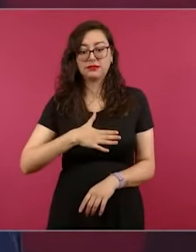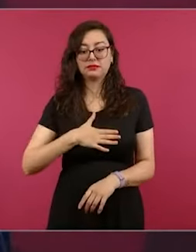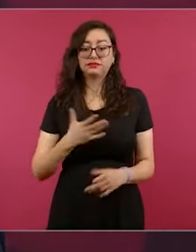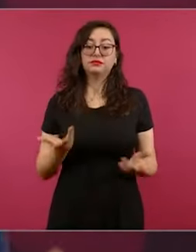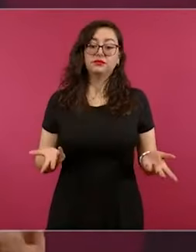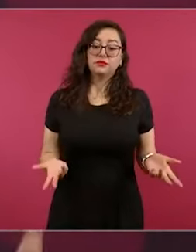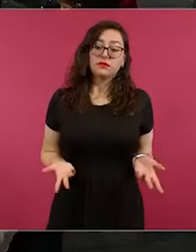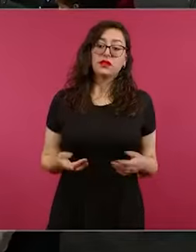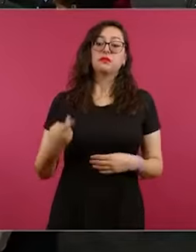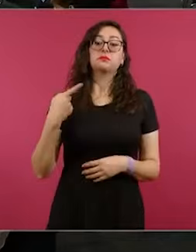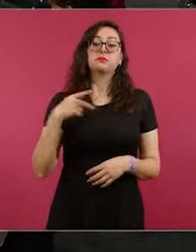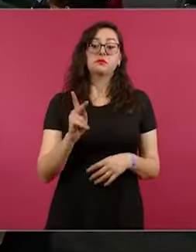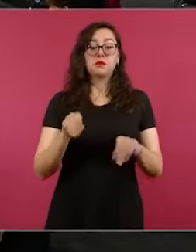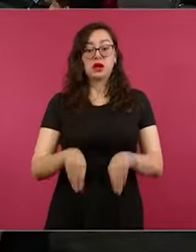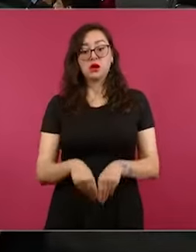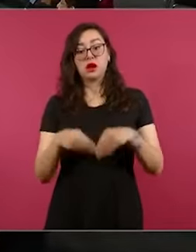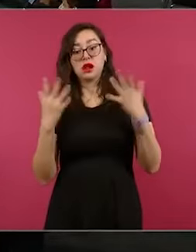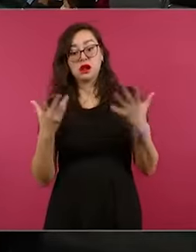y tienen